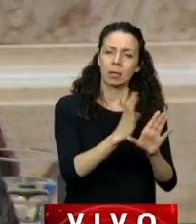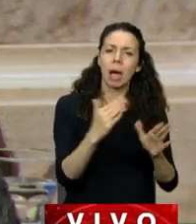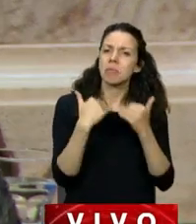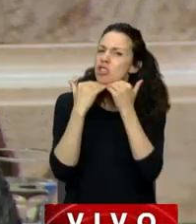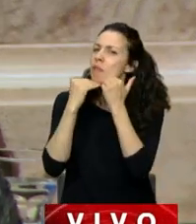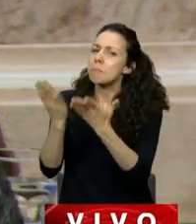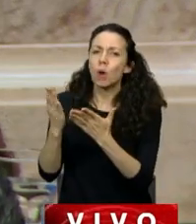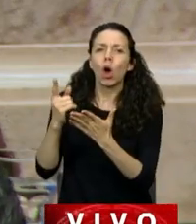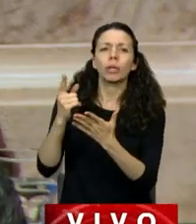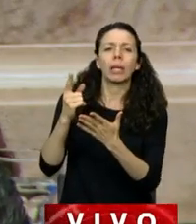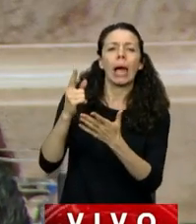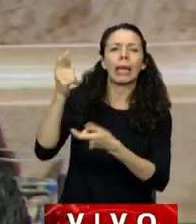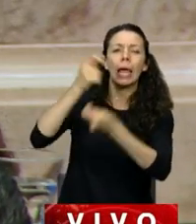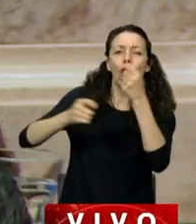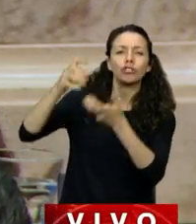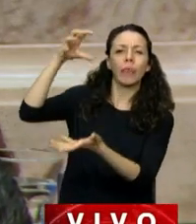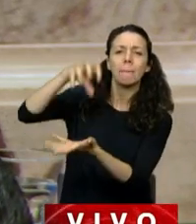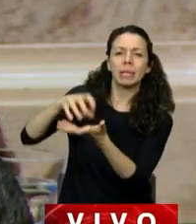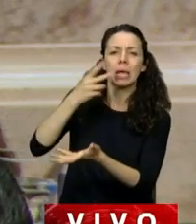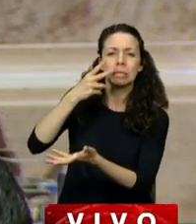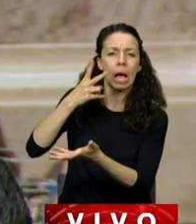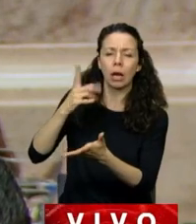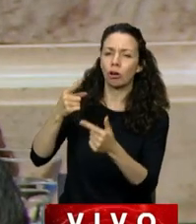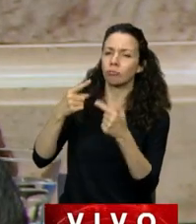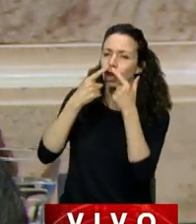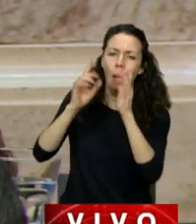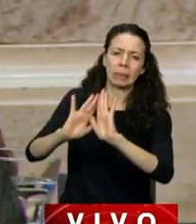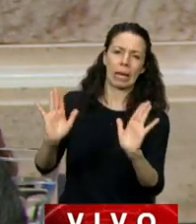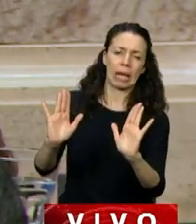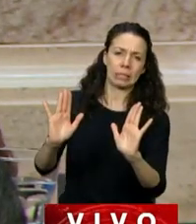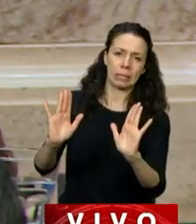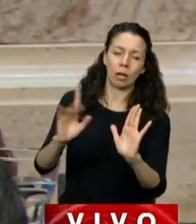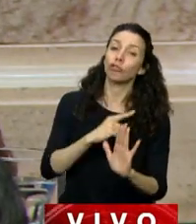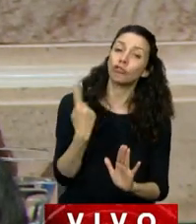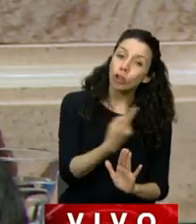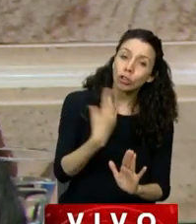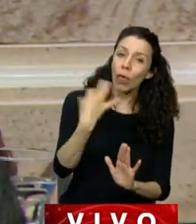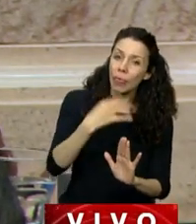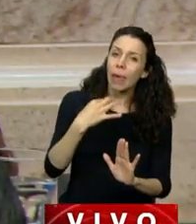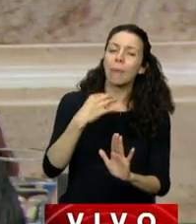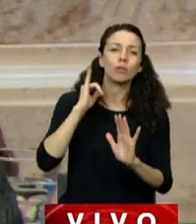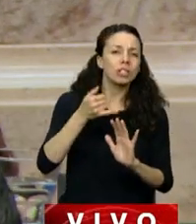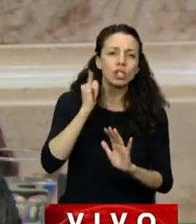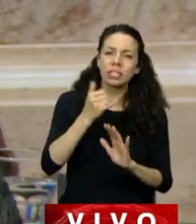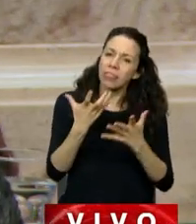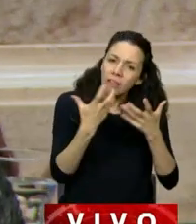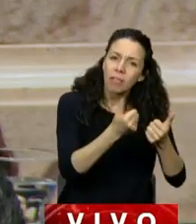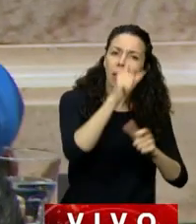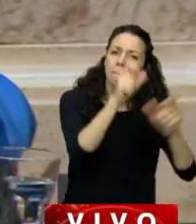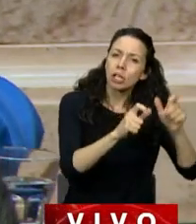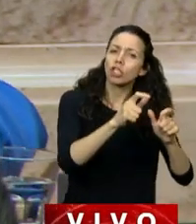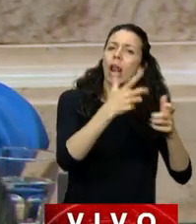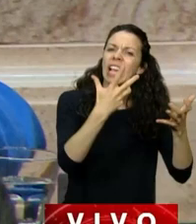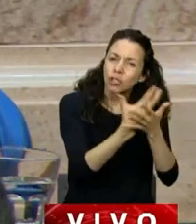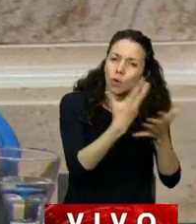pepinos los negocios de la cigarreras nosotros tenemos que defender al que sufre la chacra